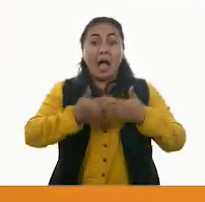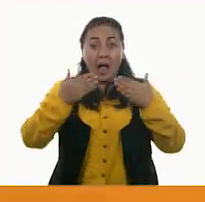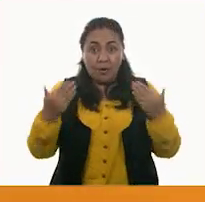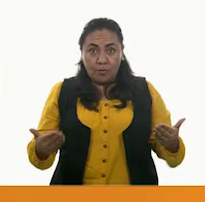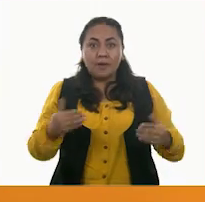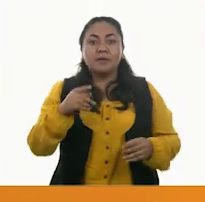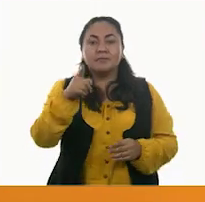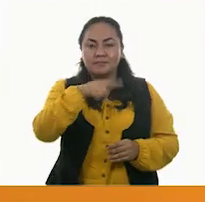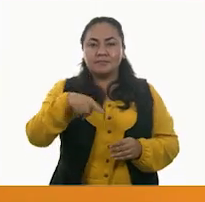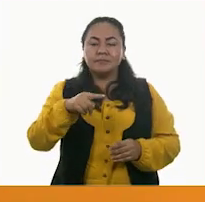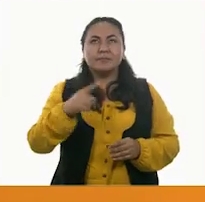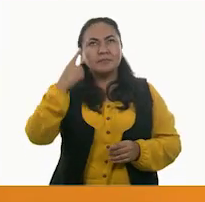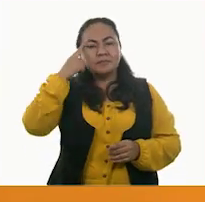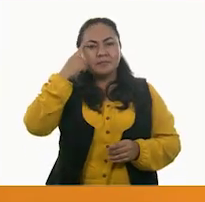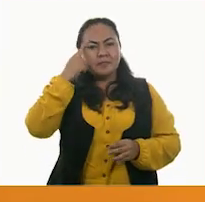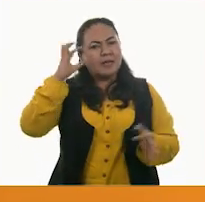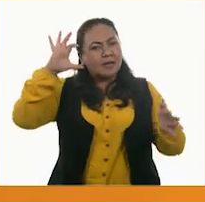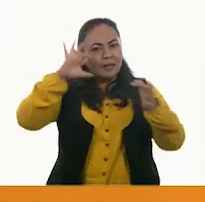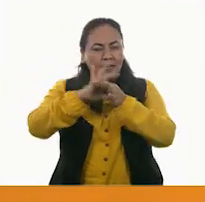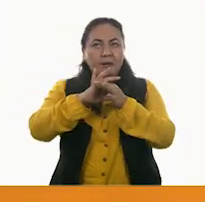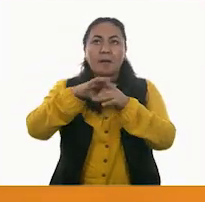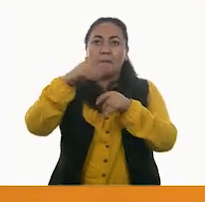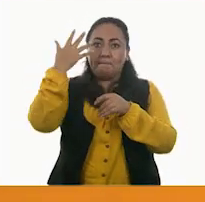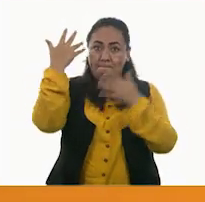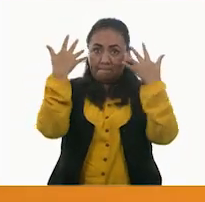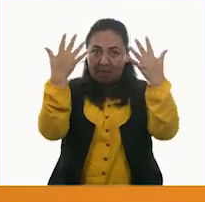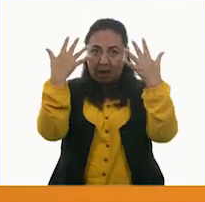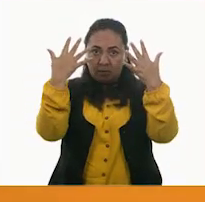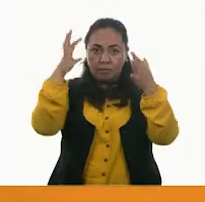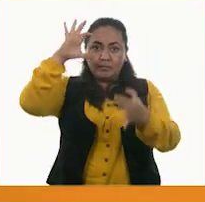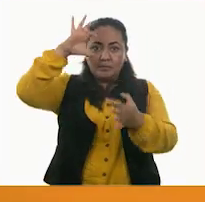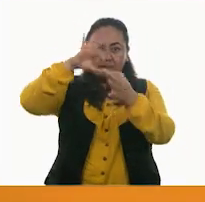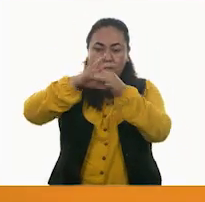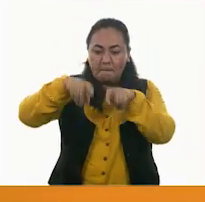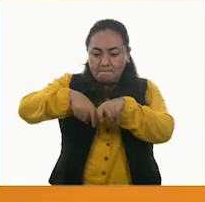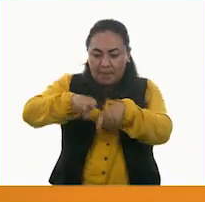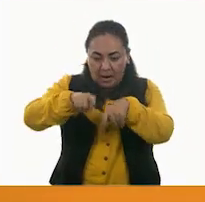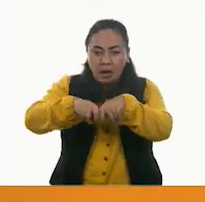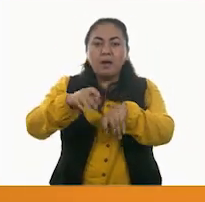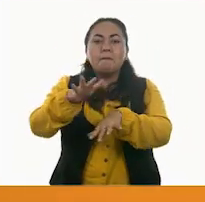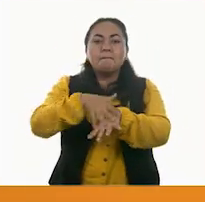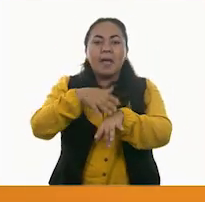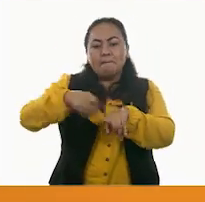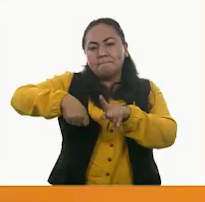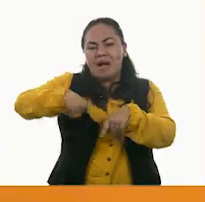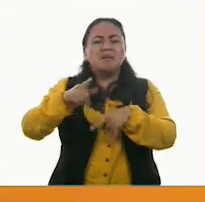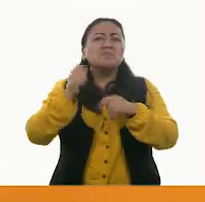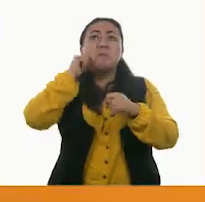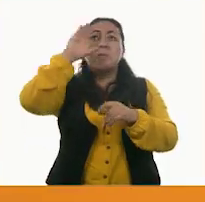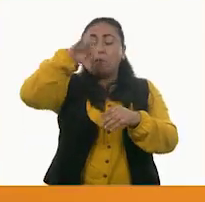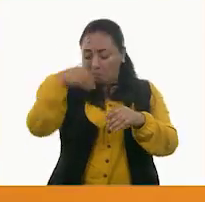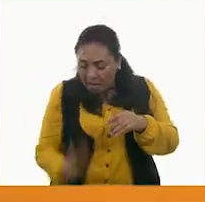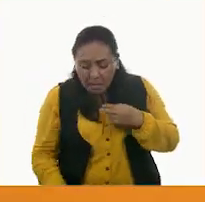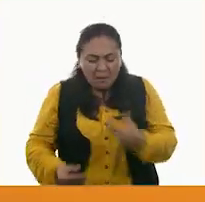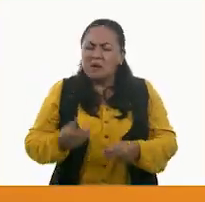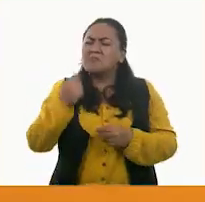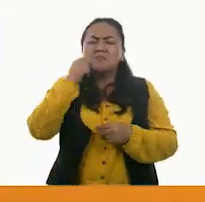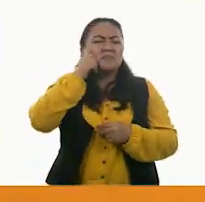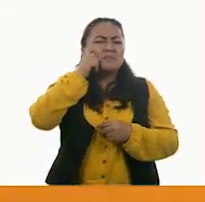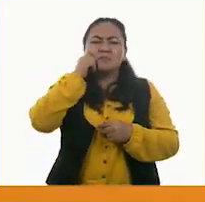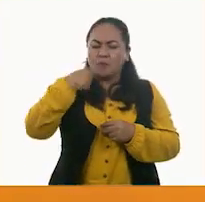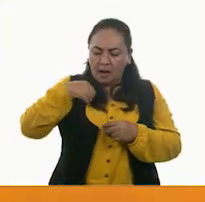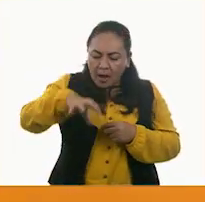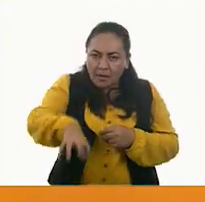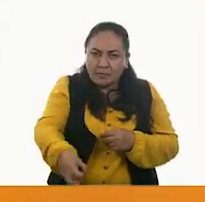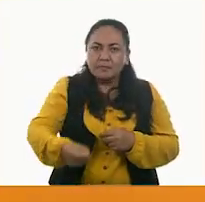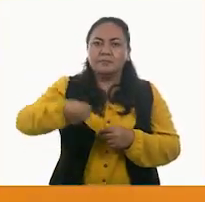el reto. Manos, muslos, pies. Bien. No importa que caiga, no importa. Lo retomo y sigo